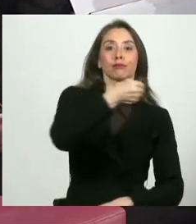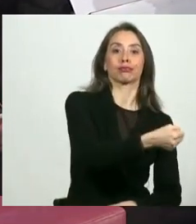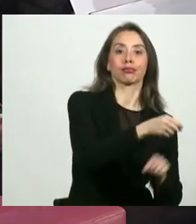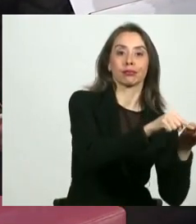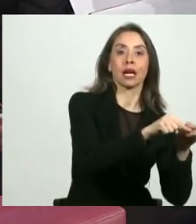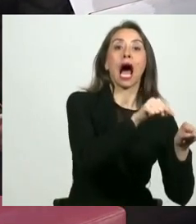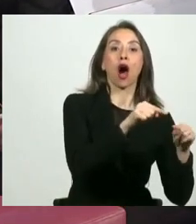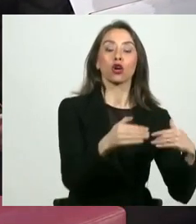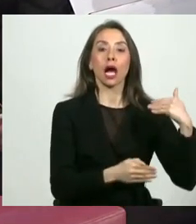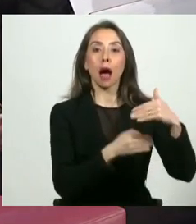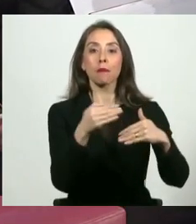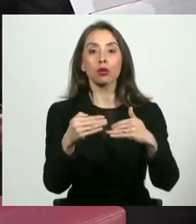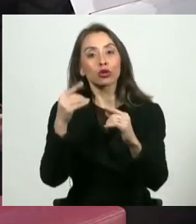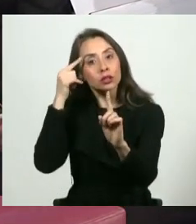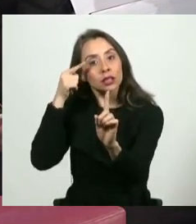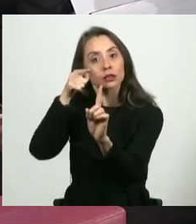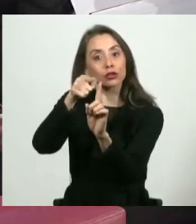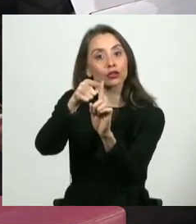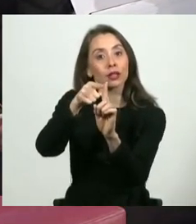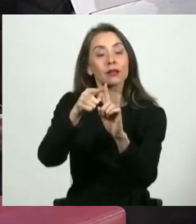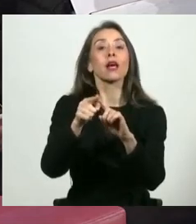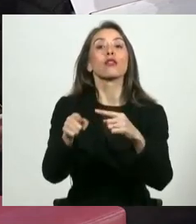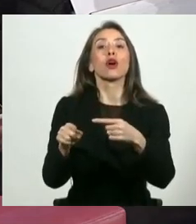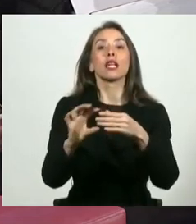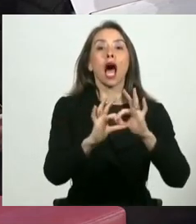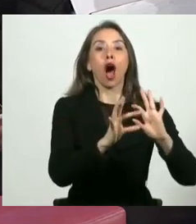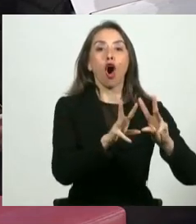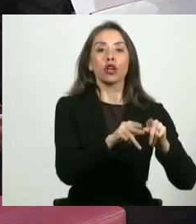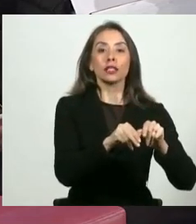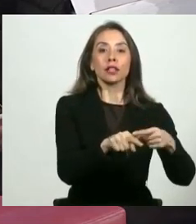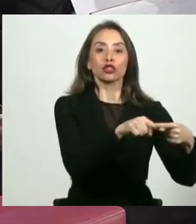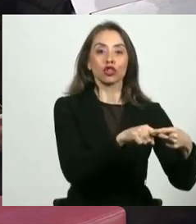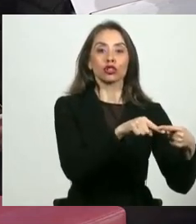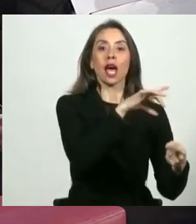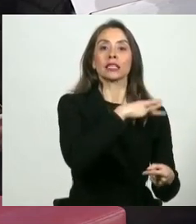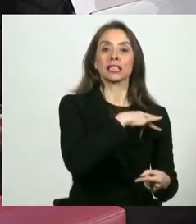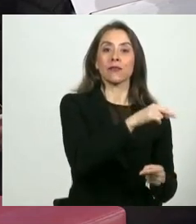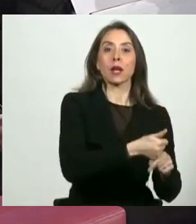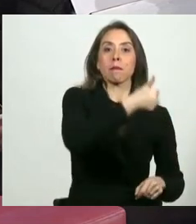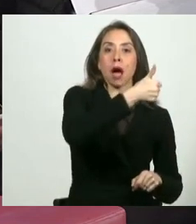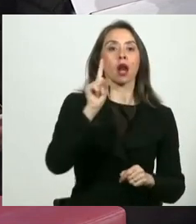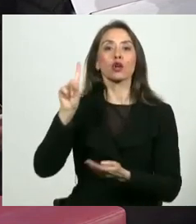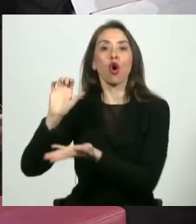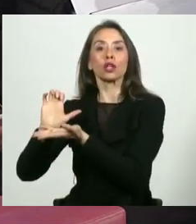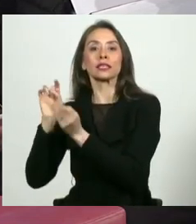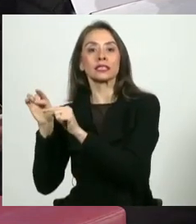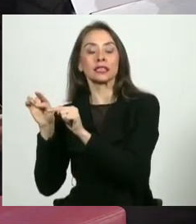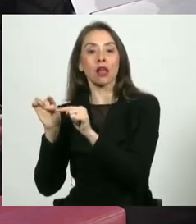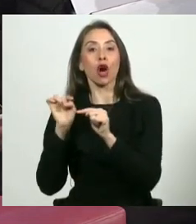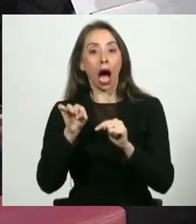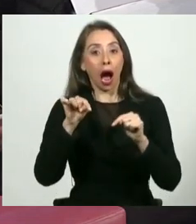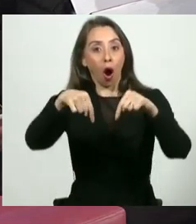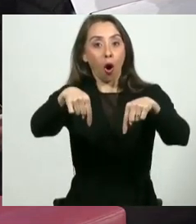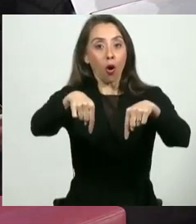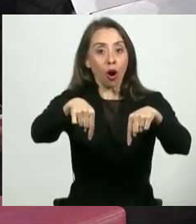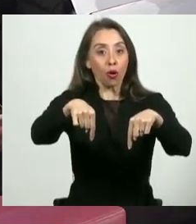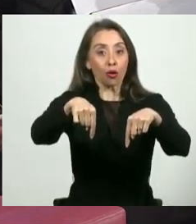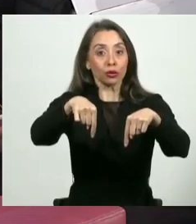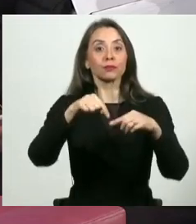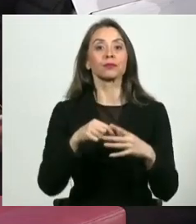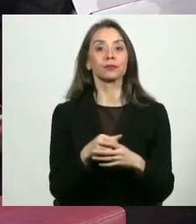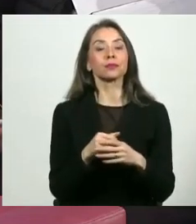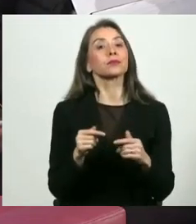inclusión muy centrado en las organizaciones, en la sociedad civil y no desde el Estado. Por lo tanto, esto que va a ocurrir hoy,